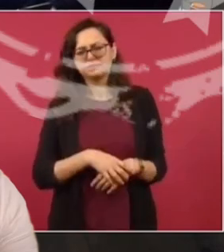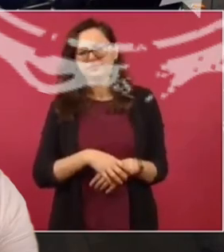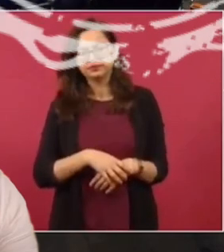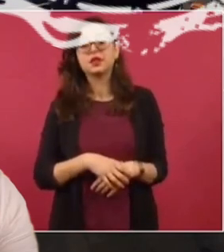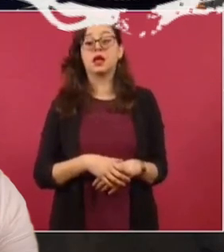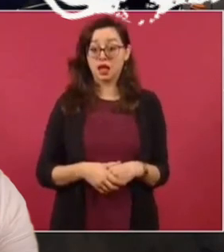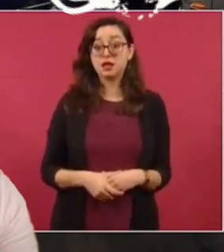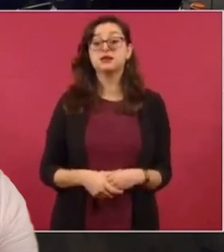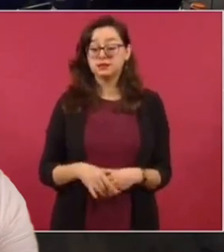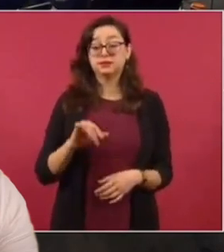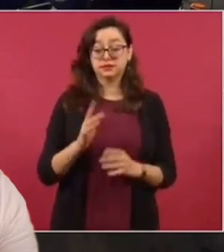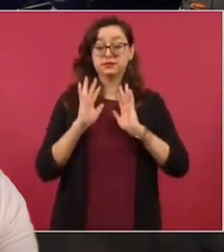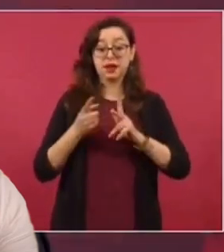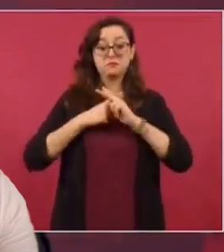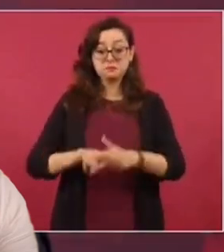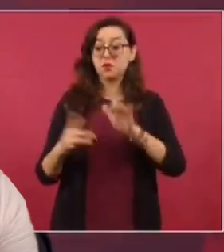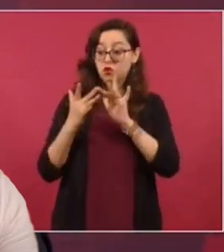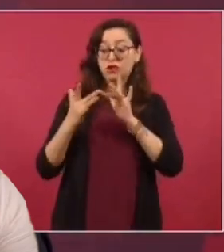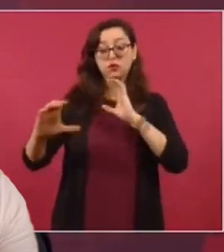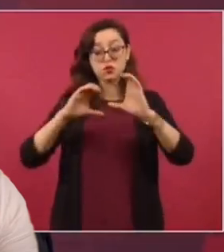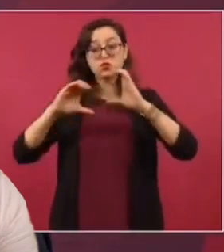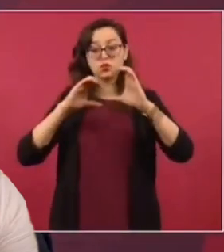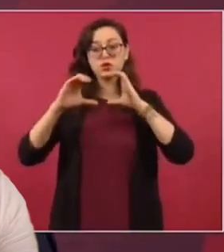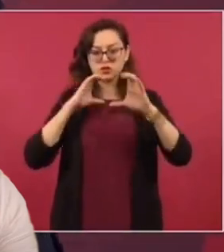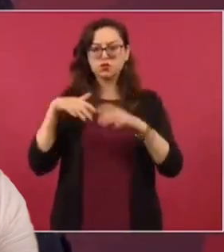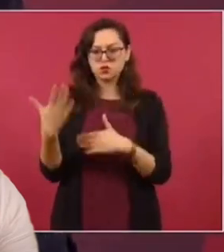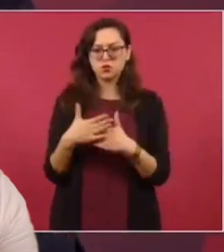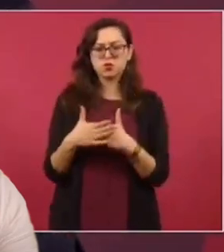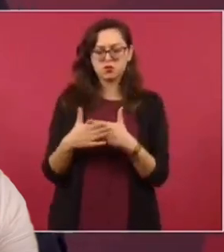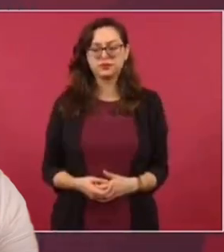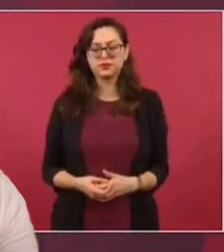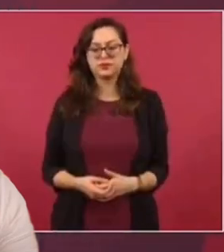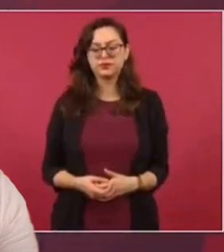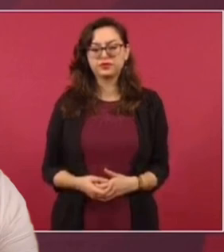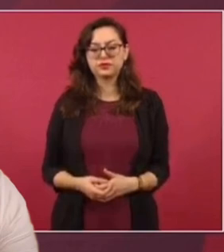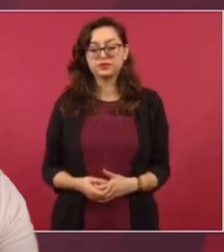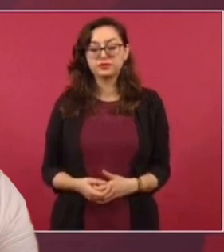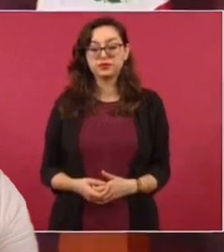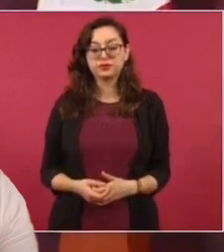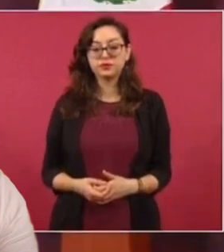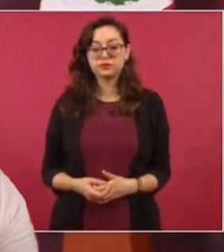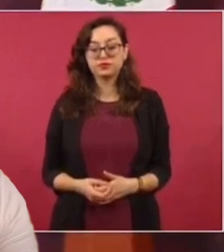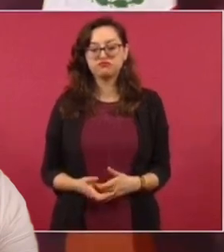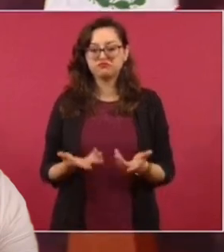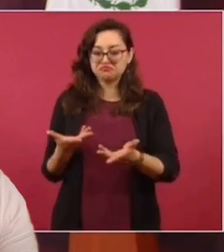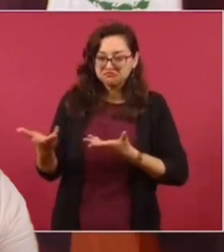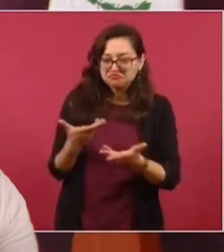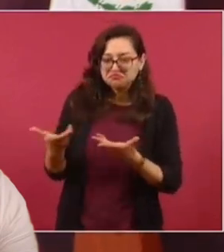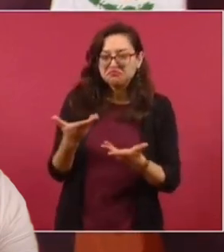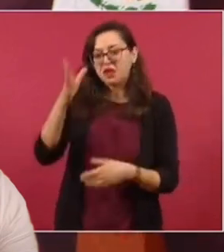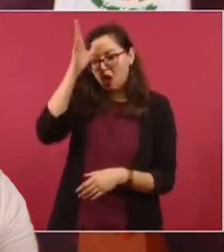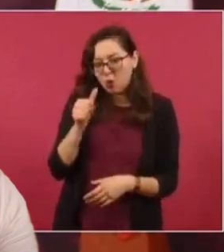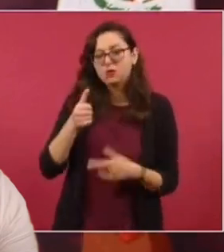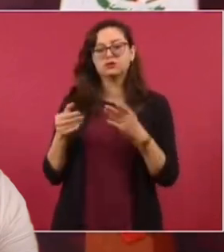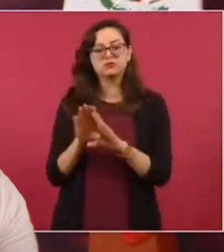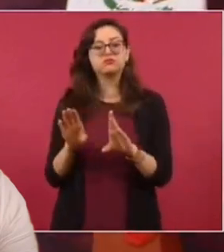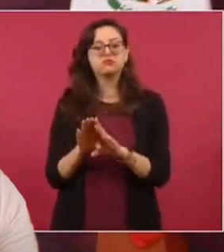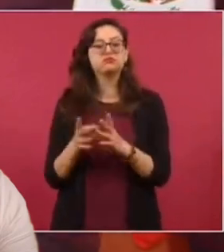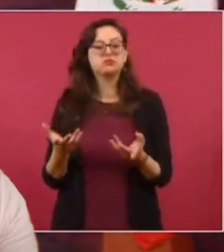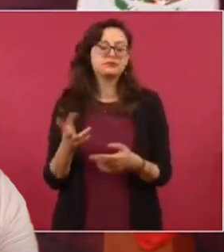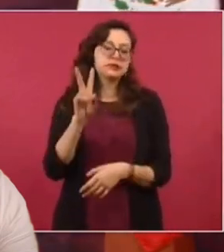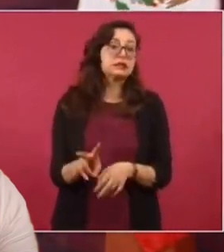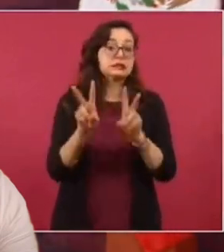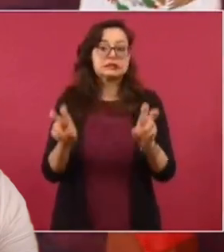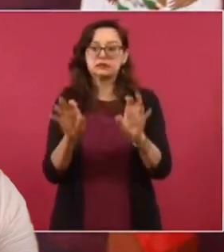a tener una comunicación con ellos pronto, muy pronto, para ponernos de acuerdo. Que sí, nos importa